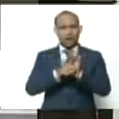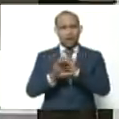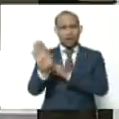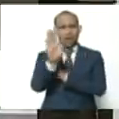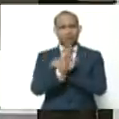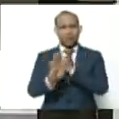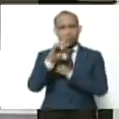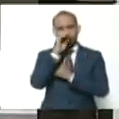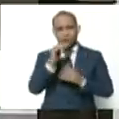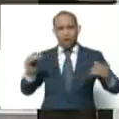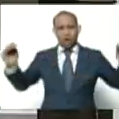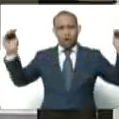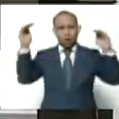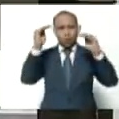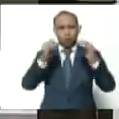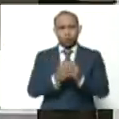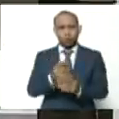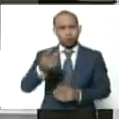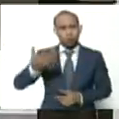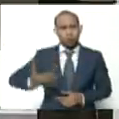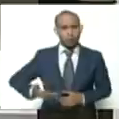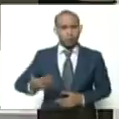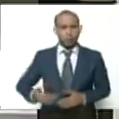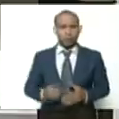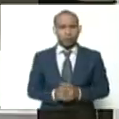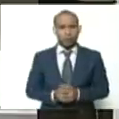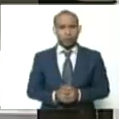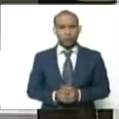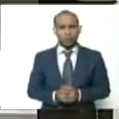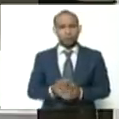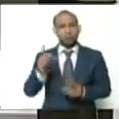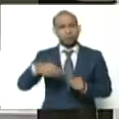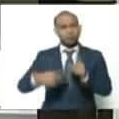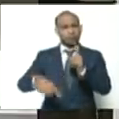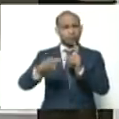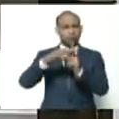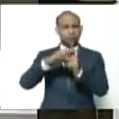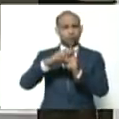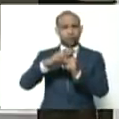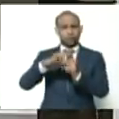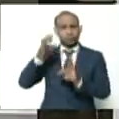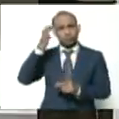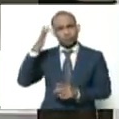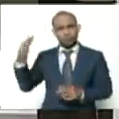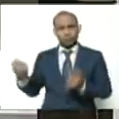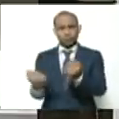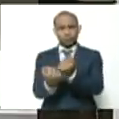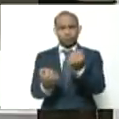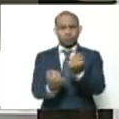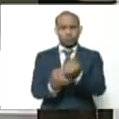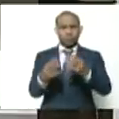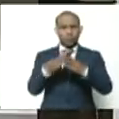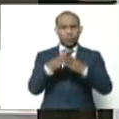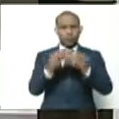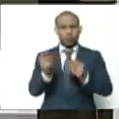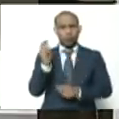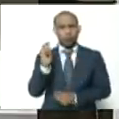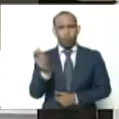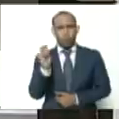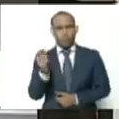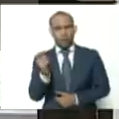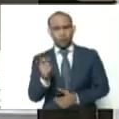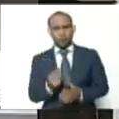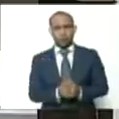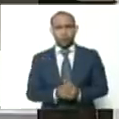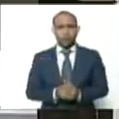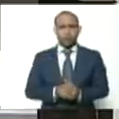y los Adultos Mayores, muy importante, para sumar iniciativas de apoyo a todos nuestros pensionados, a todos